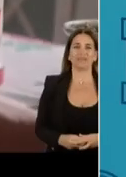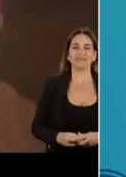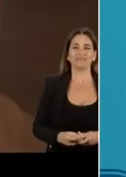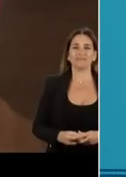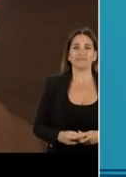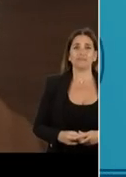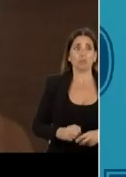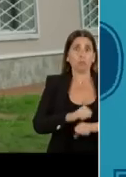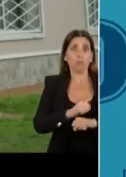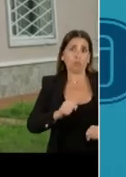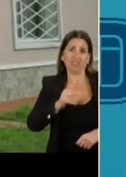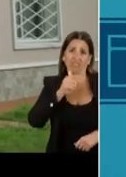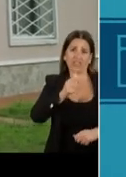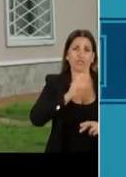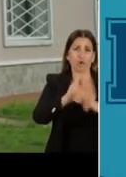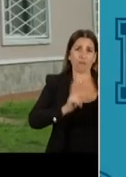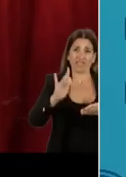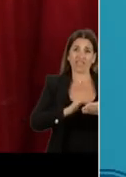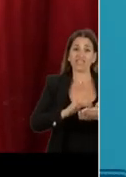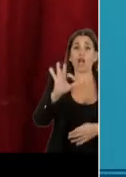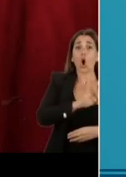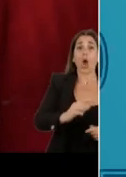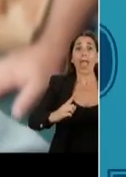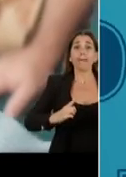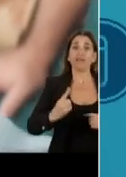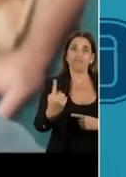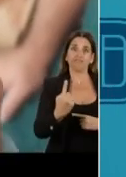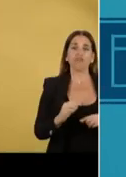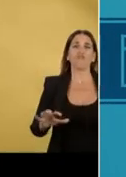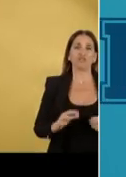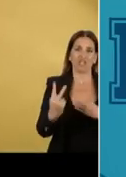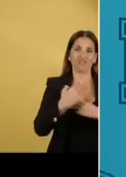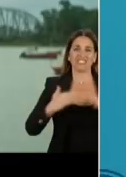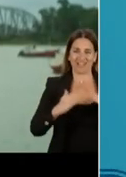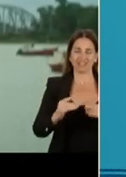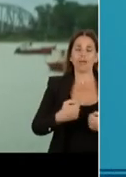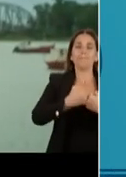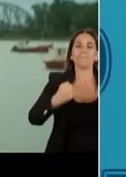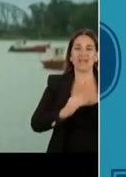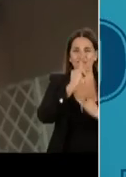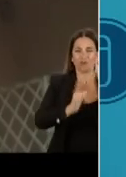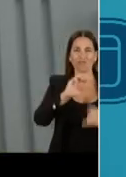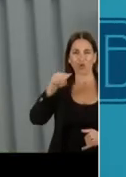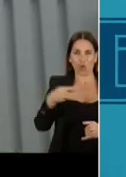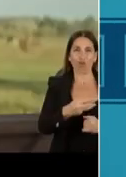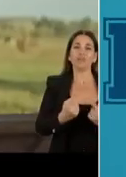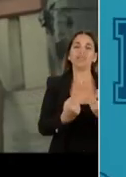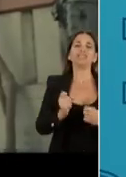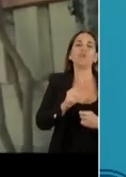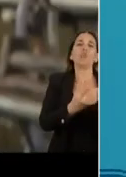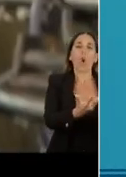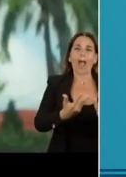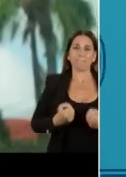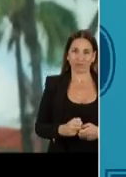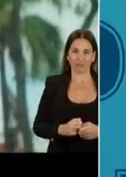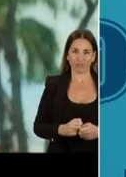parte presencial. Para todos aquellos que están en su casa y muchas veces te da un poquito de cosa recibir